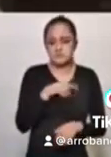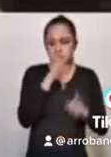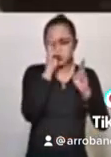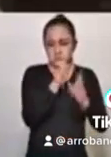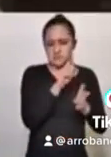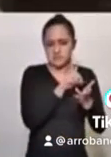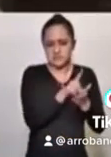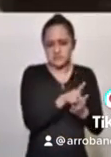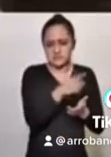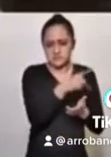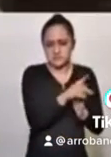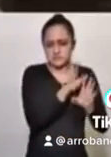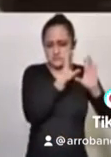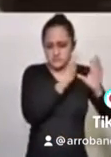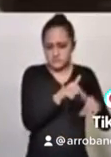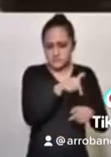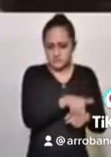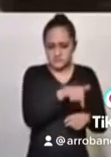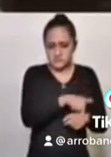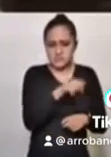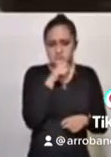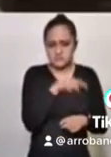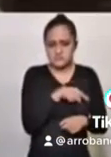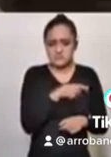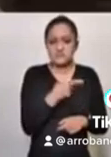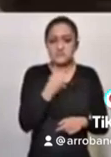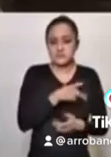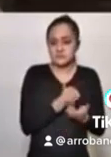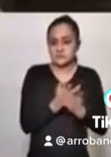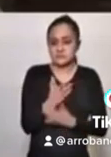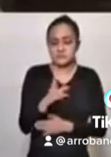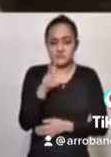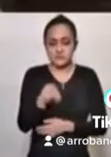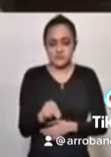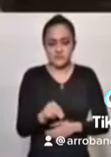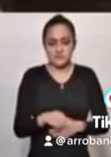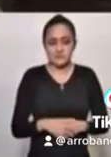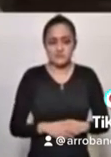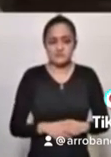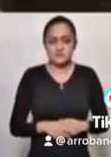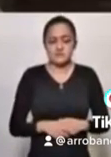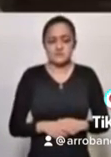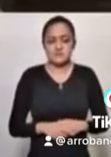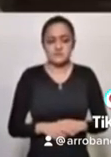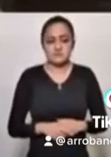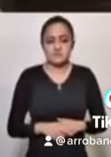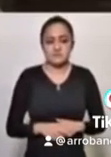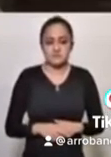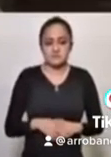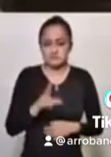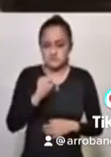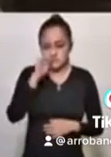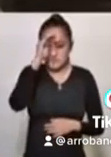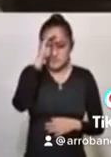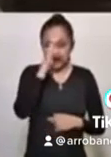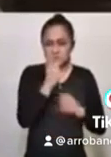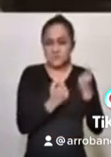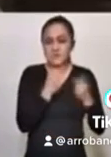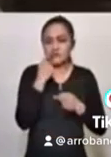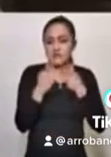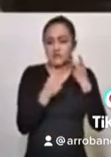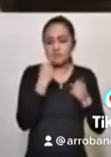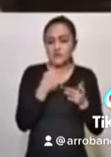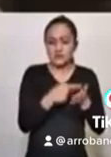humanos, ¿sí?, a ellos. Pero no se piense, por favor, quien lo